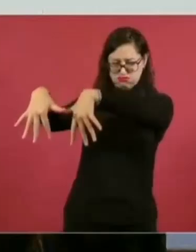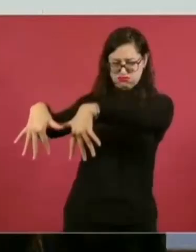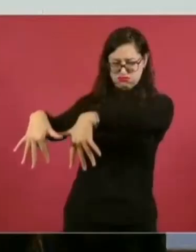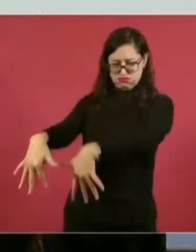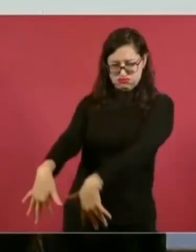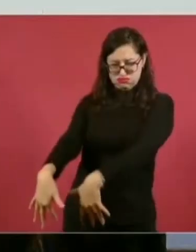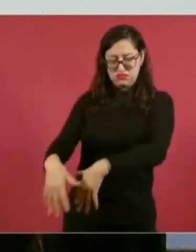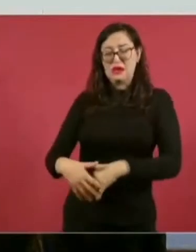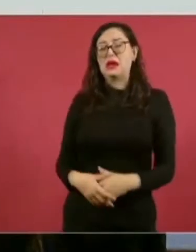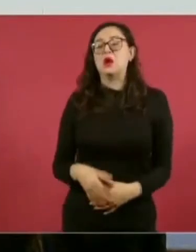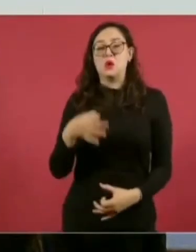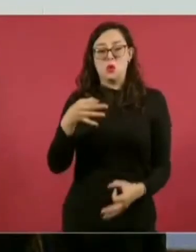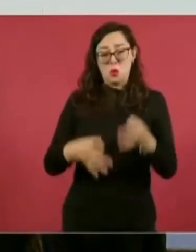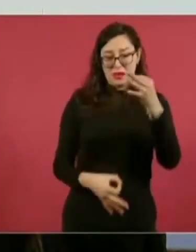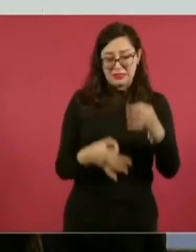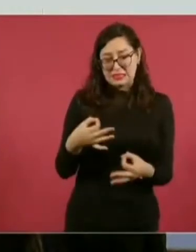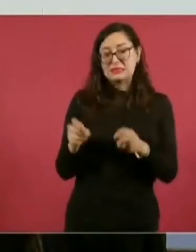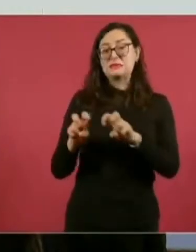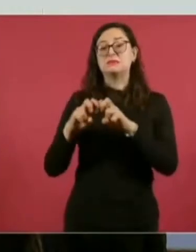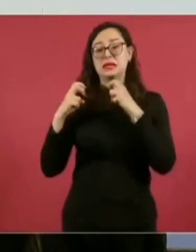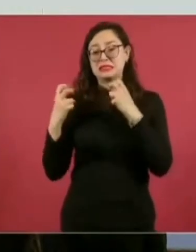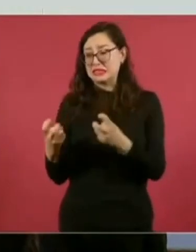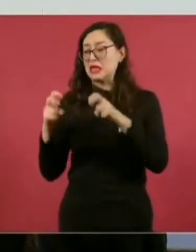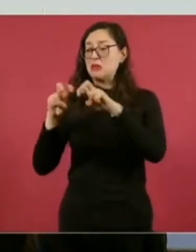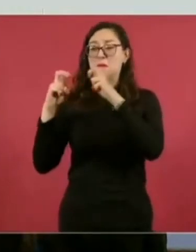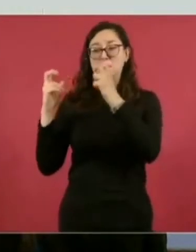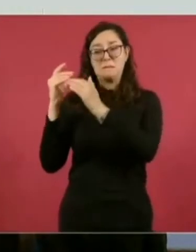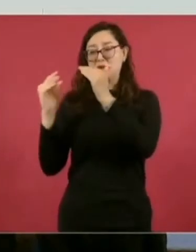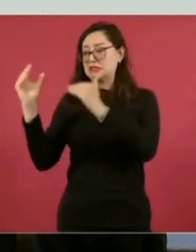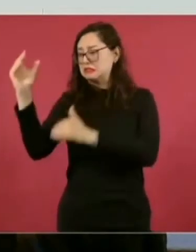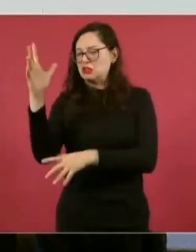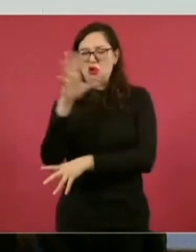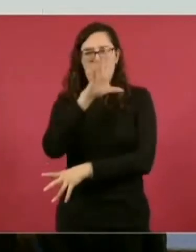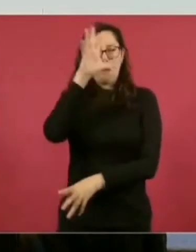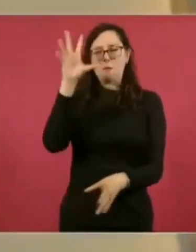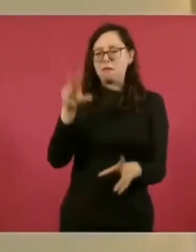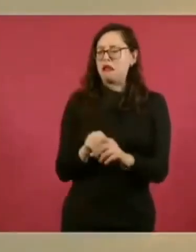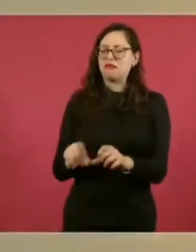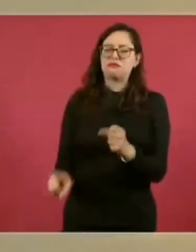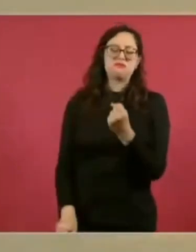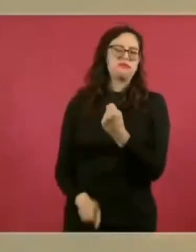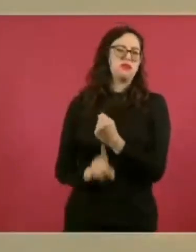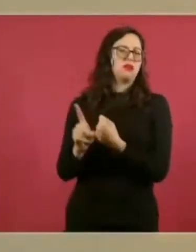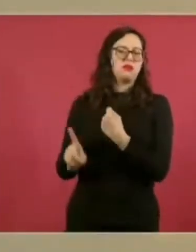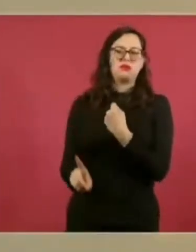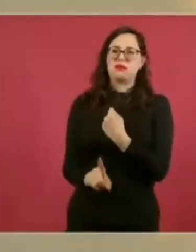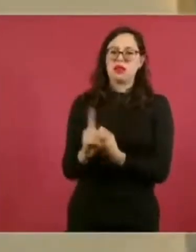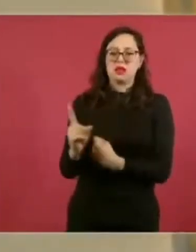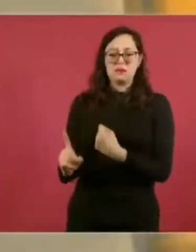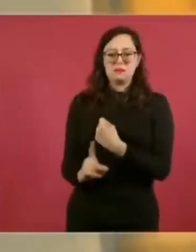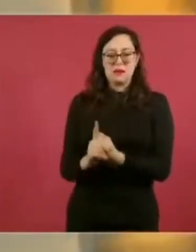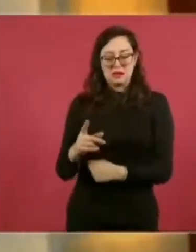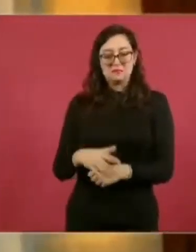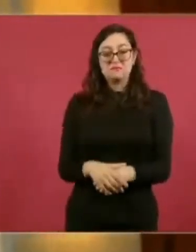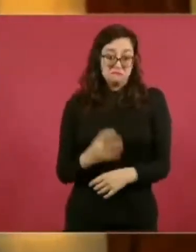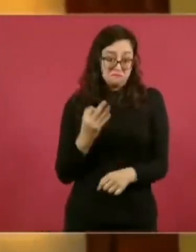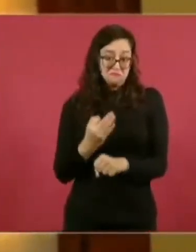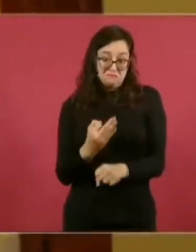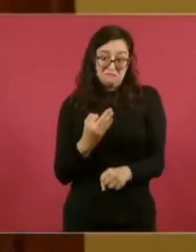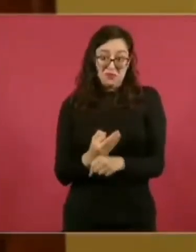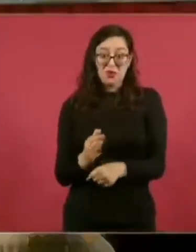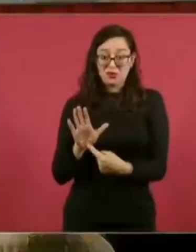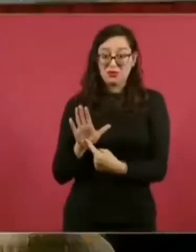en el caso de los jueces, de los magistrados y también en el caso de los ministros. Y hay varios casos